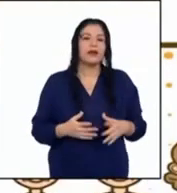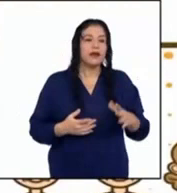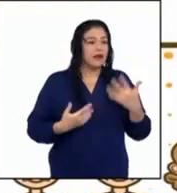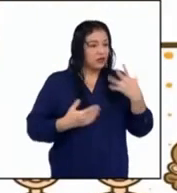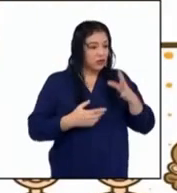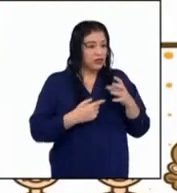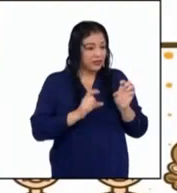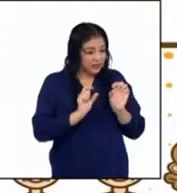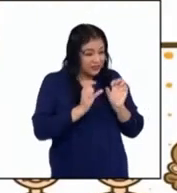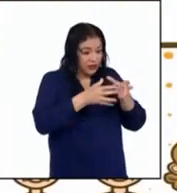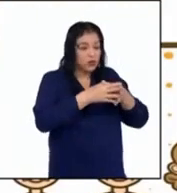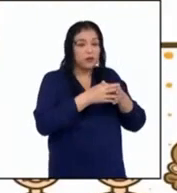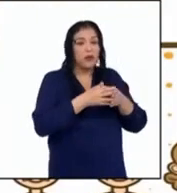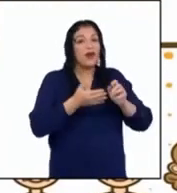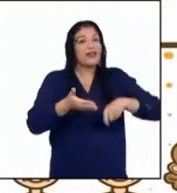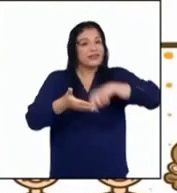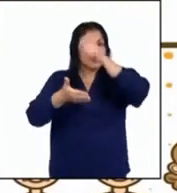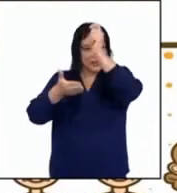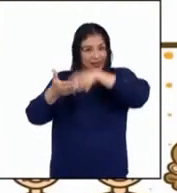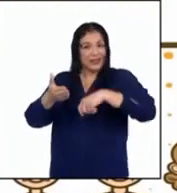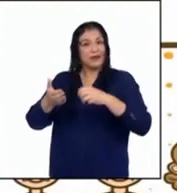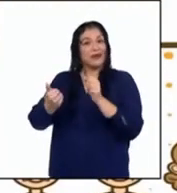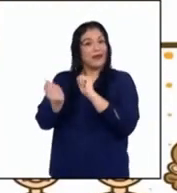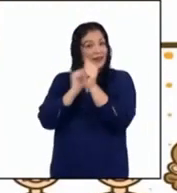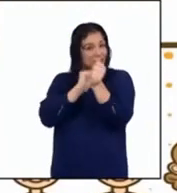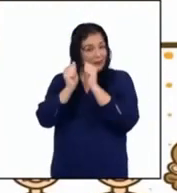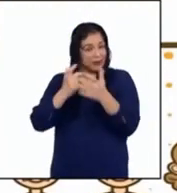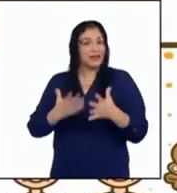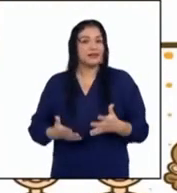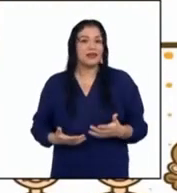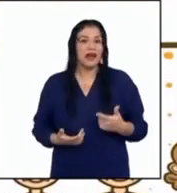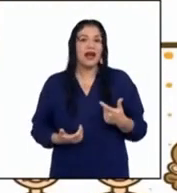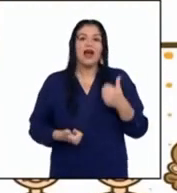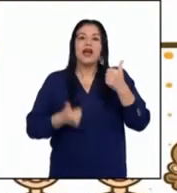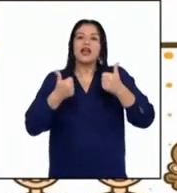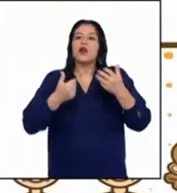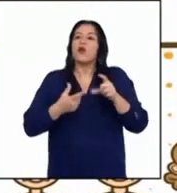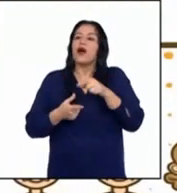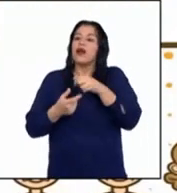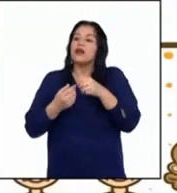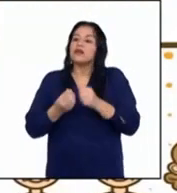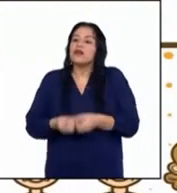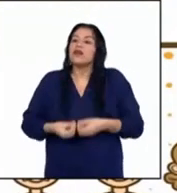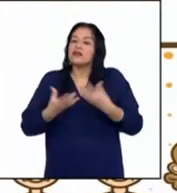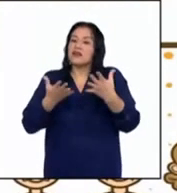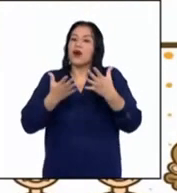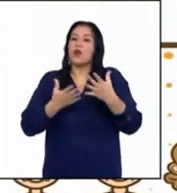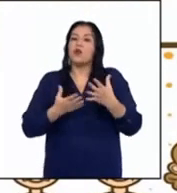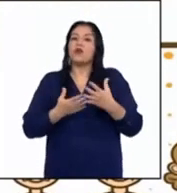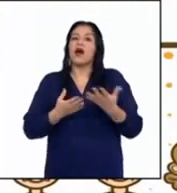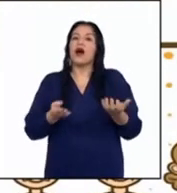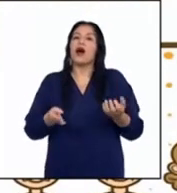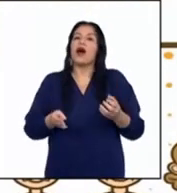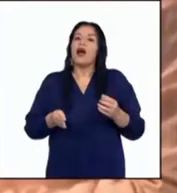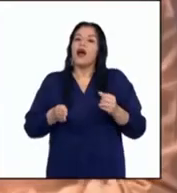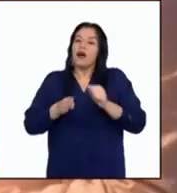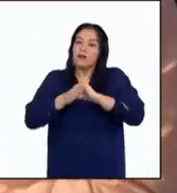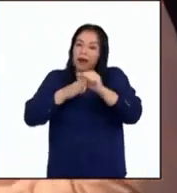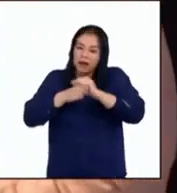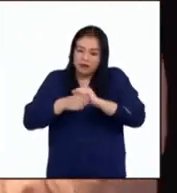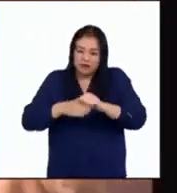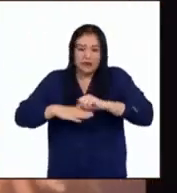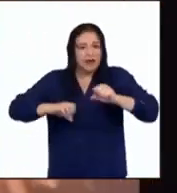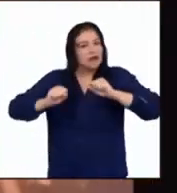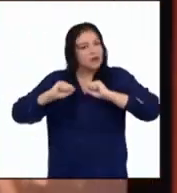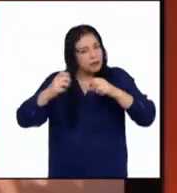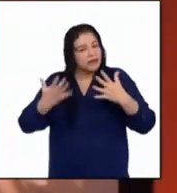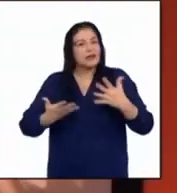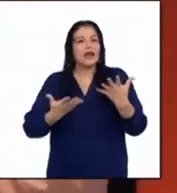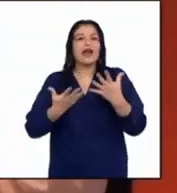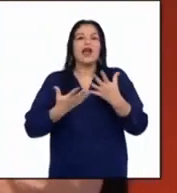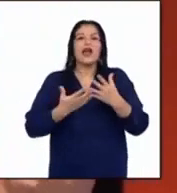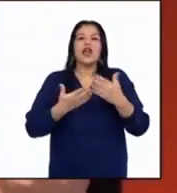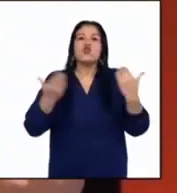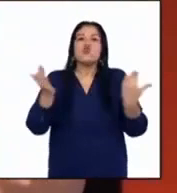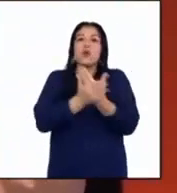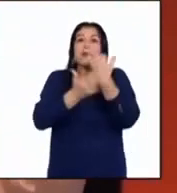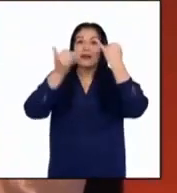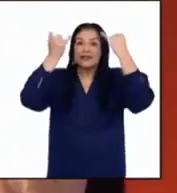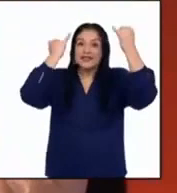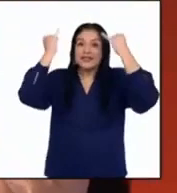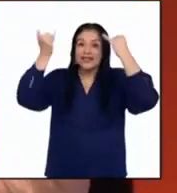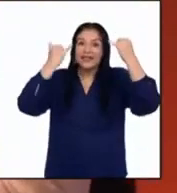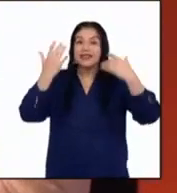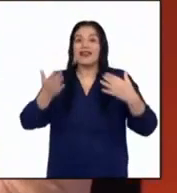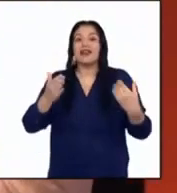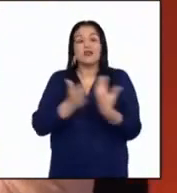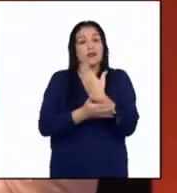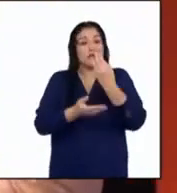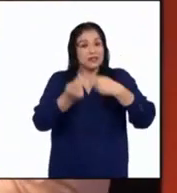inscriben al concurso y lo que el concurso les ofrece es un entrenamiento en innovación social, en emprendimiento